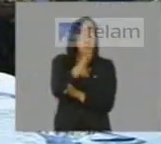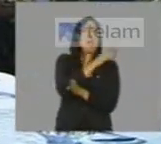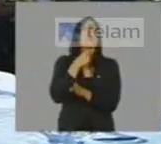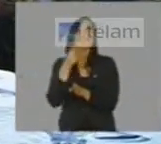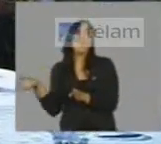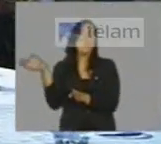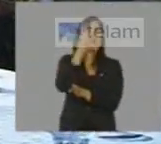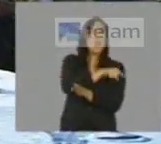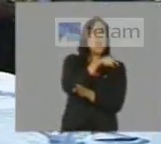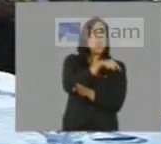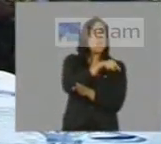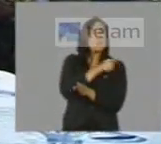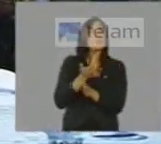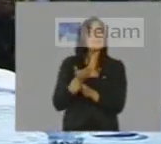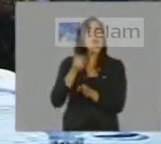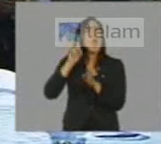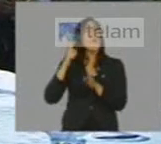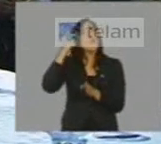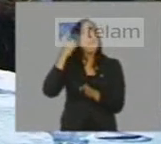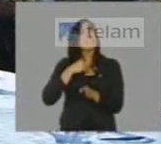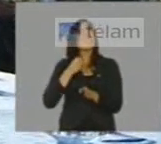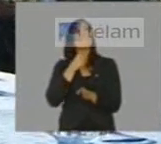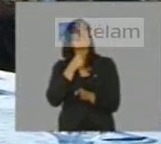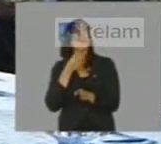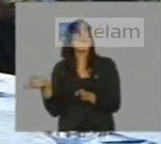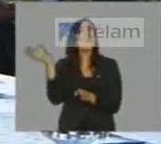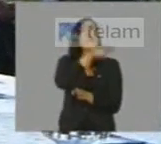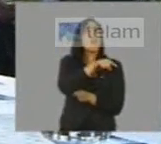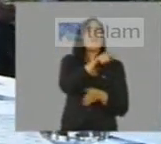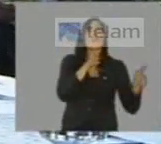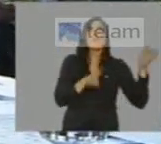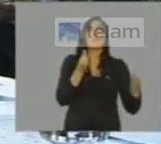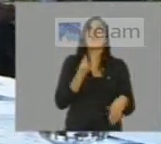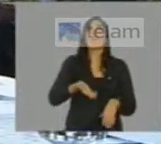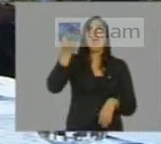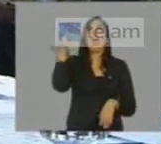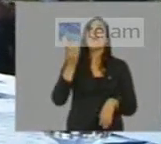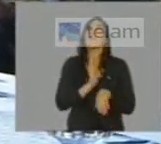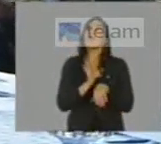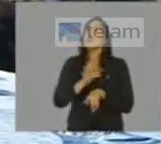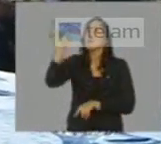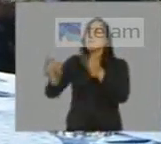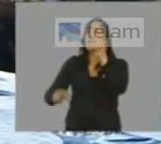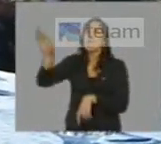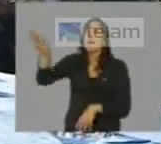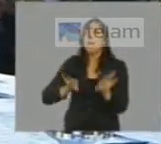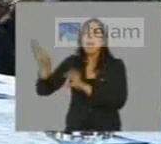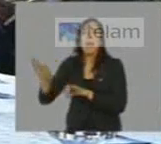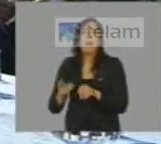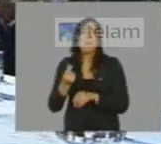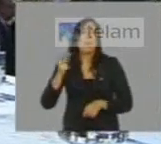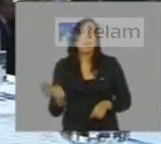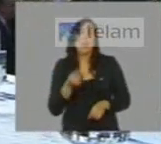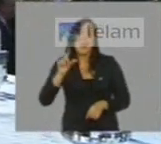añorarlo porque en aquel tiempo se conseguía mano de obra barata para todo y para cualquier cosa